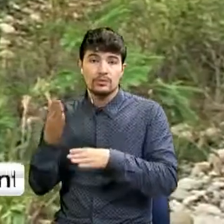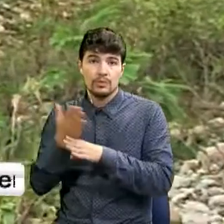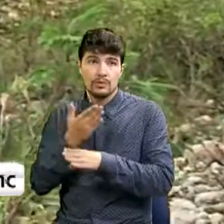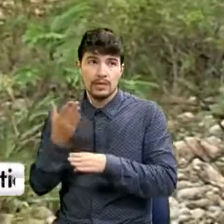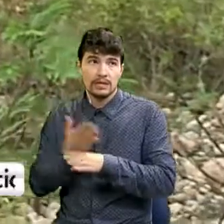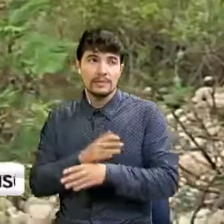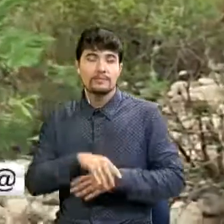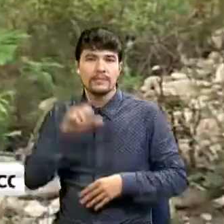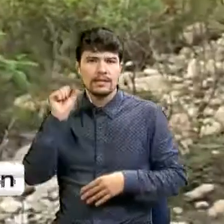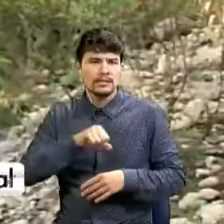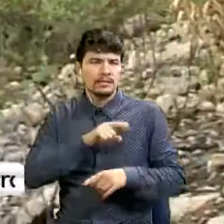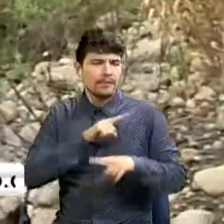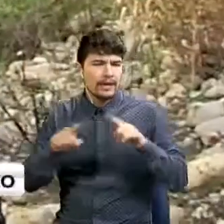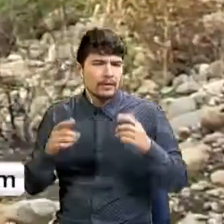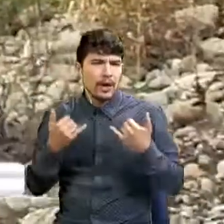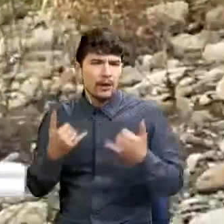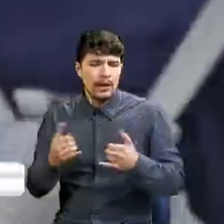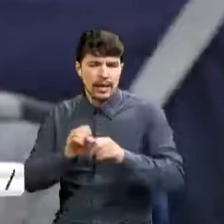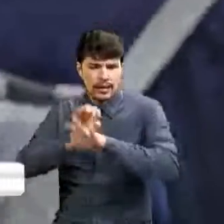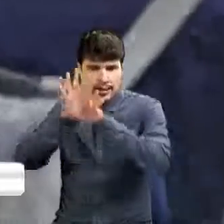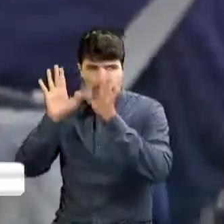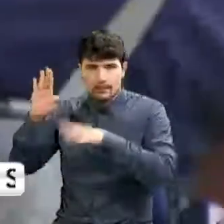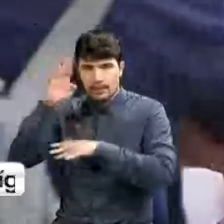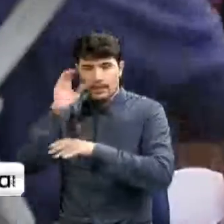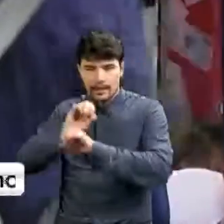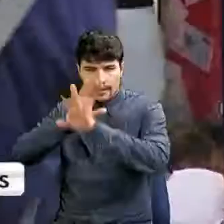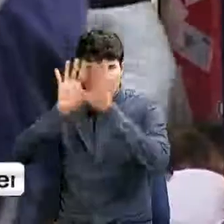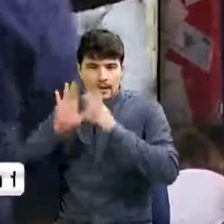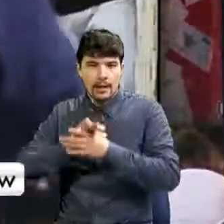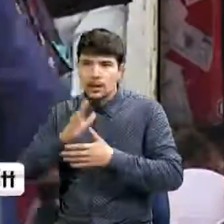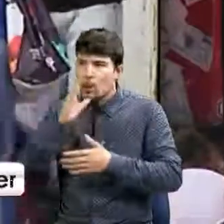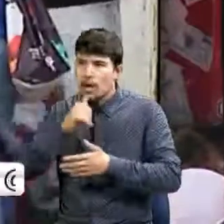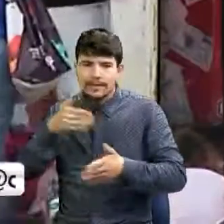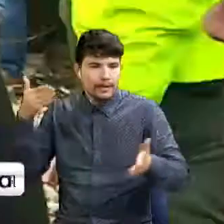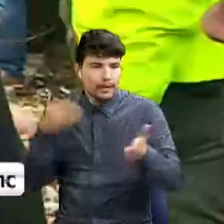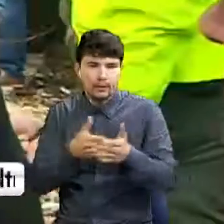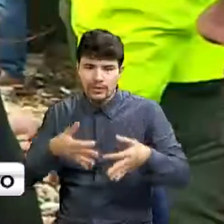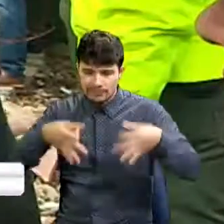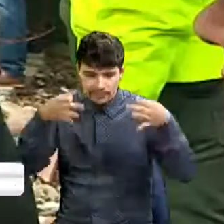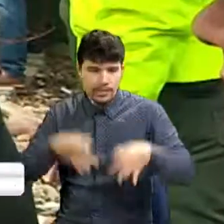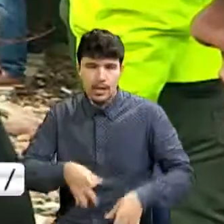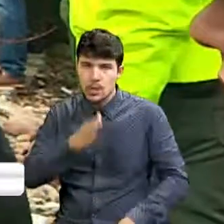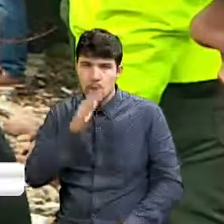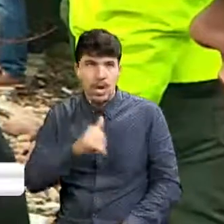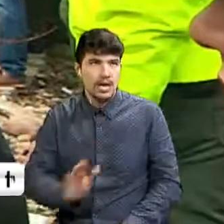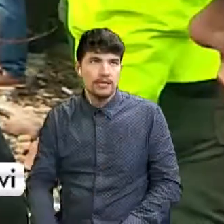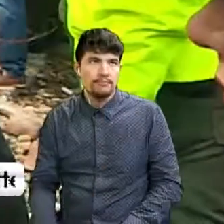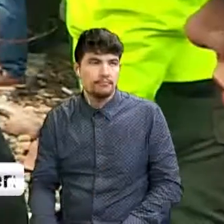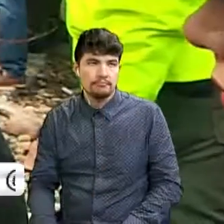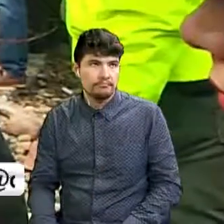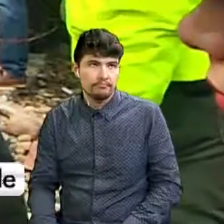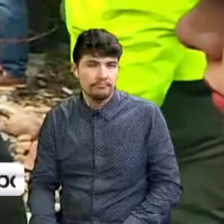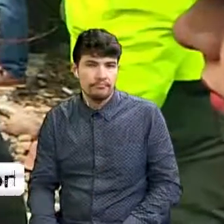zona de frontera sin embargo aclaró lo siguiente existe ninguna denuncia formal hasta el momento hay